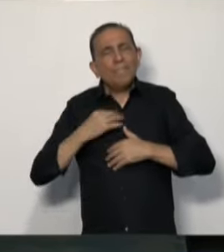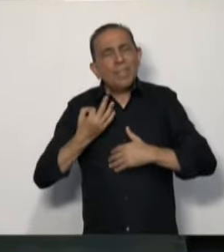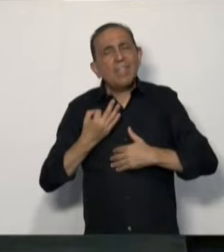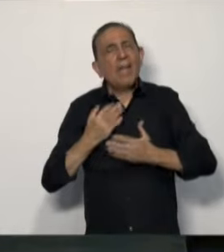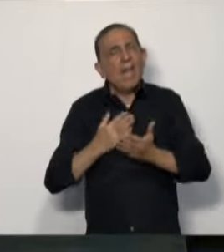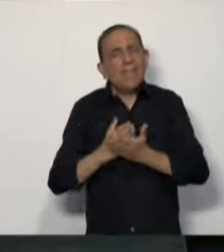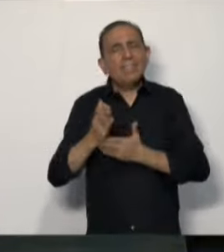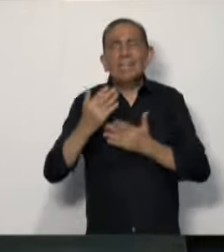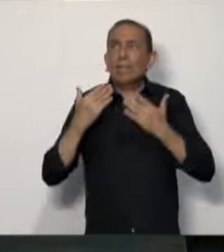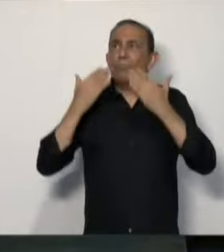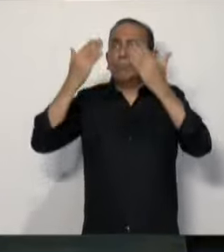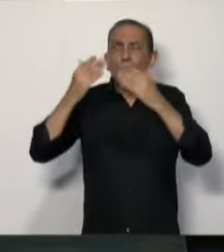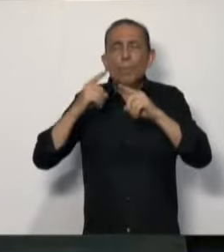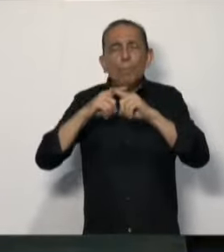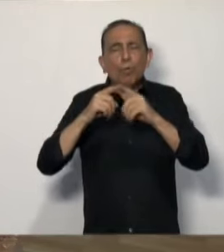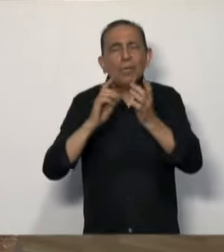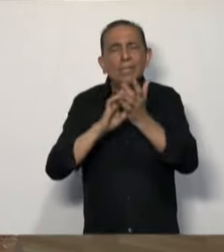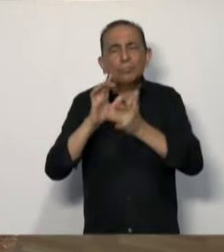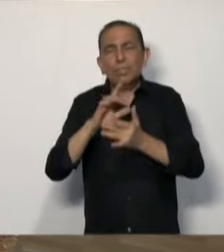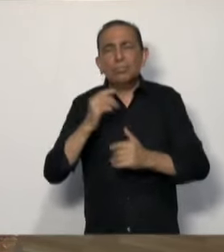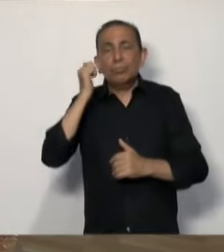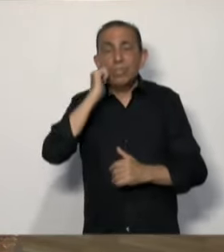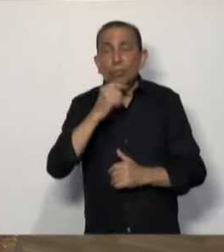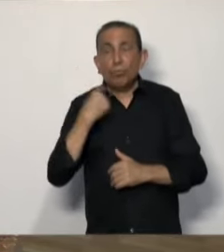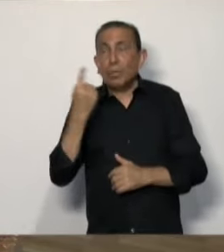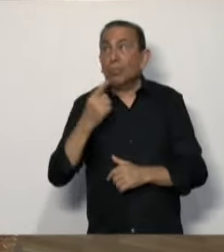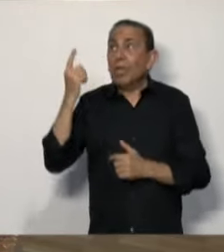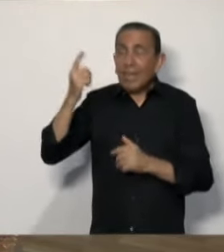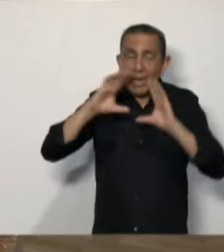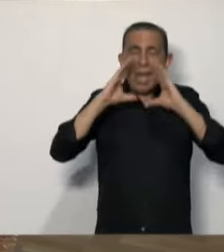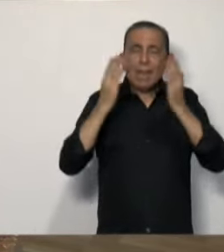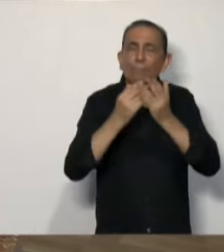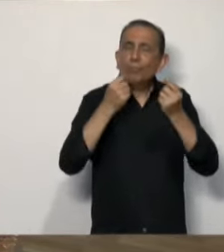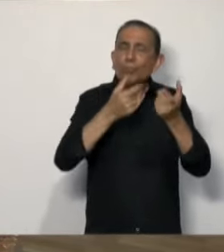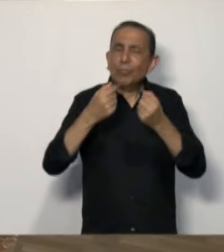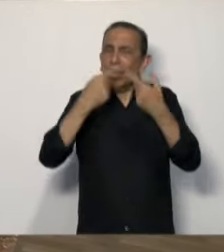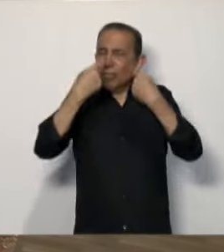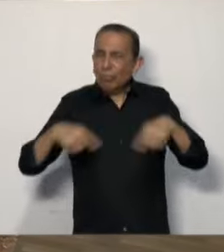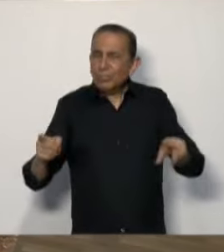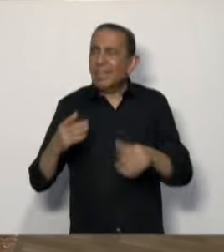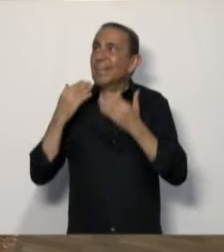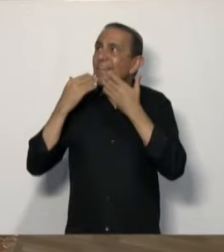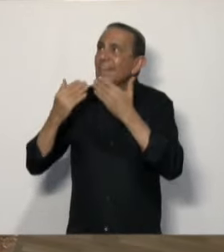gloria. Por Cristo, Señor nuestro, por quien concedes al mundo todos los bienes.